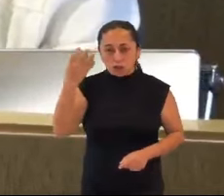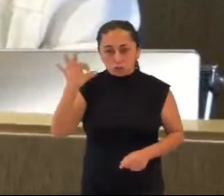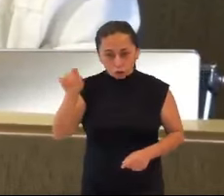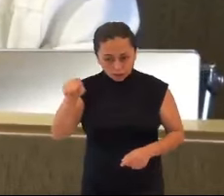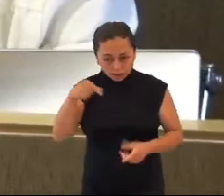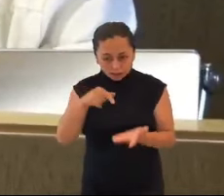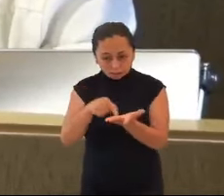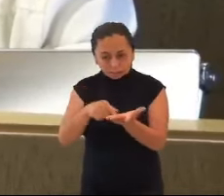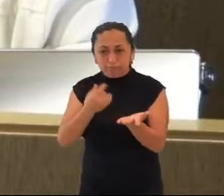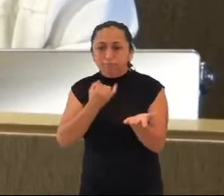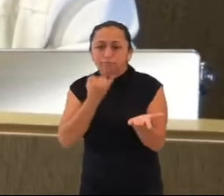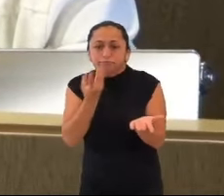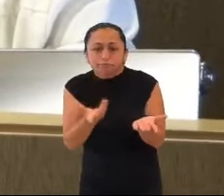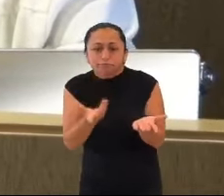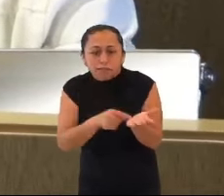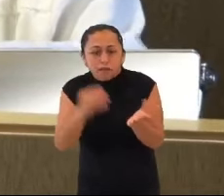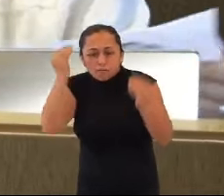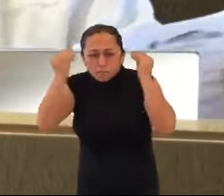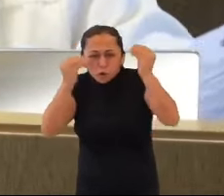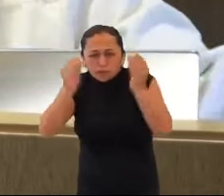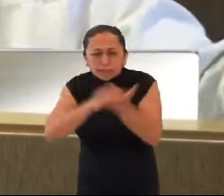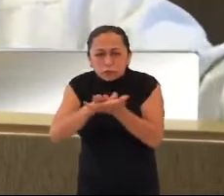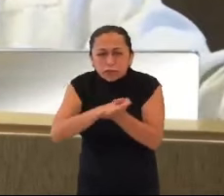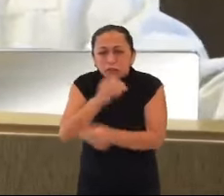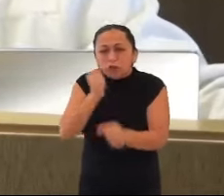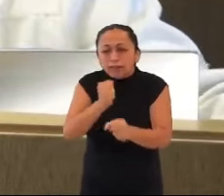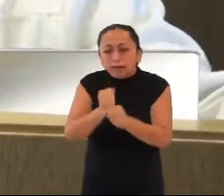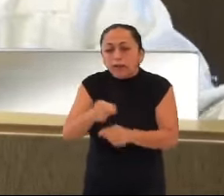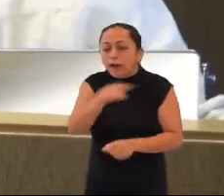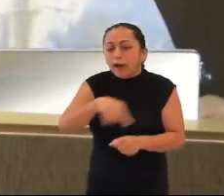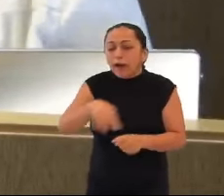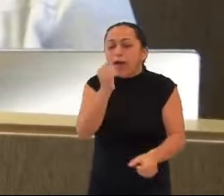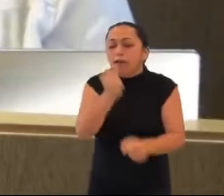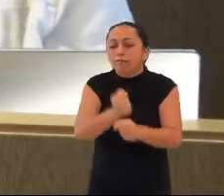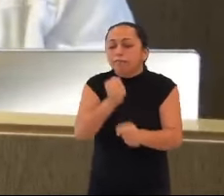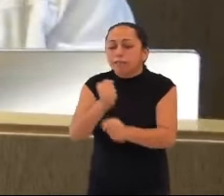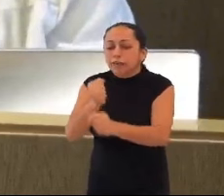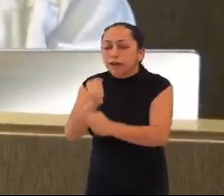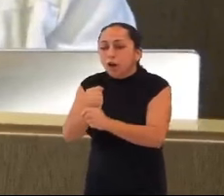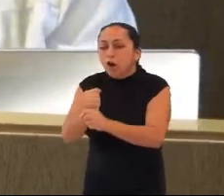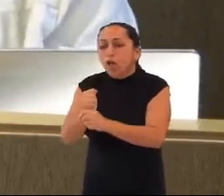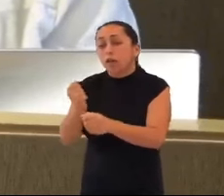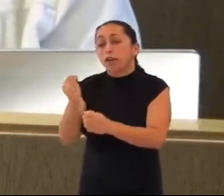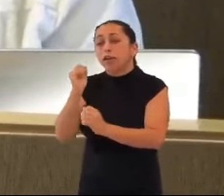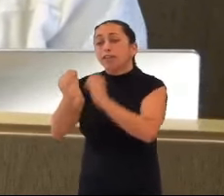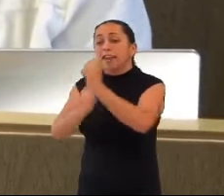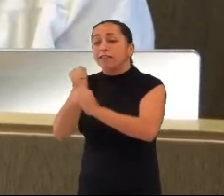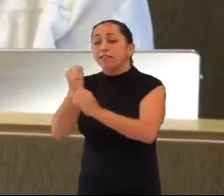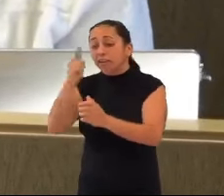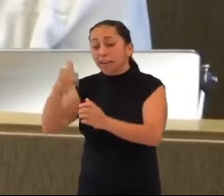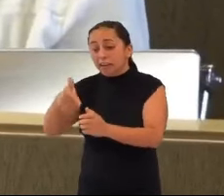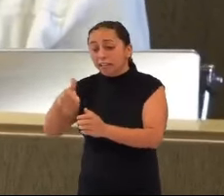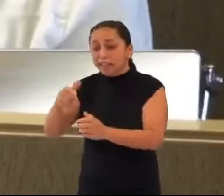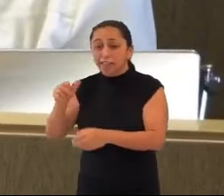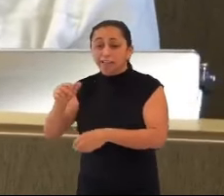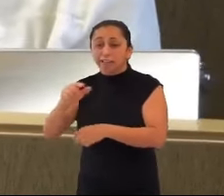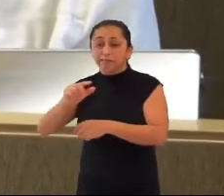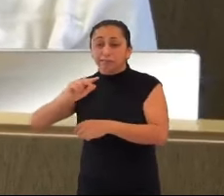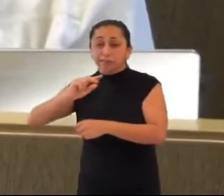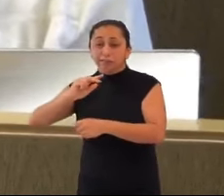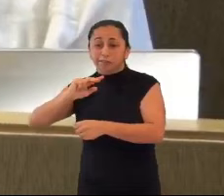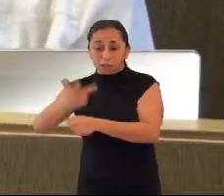la preocupación por la situación laboral de los trabajadores afectados por el cierre de fábrica petroquímica de Río Tercero.